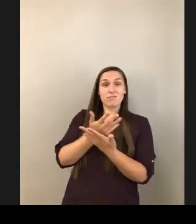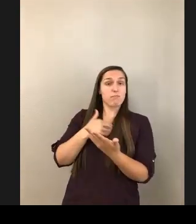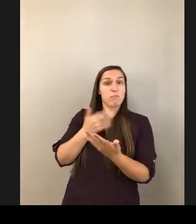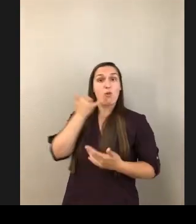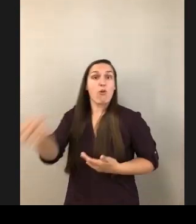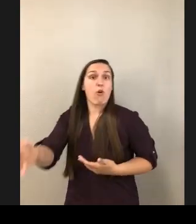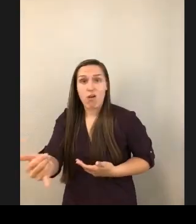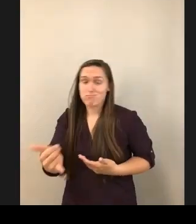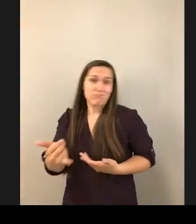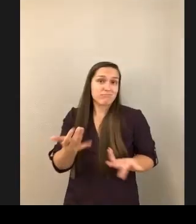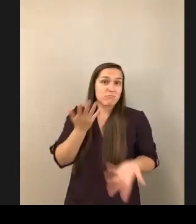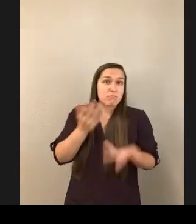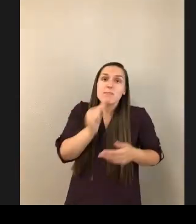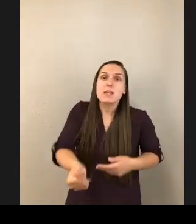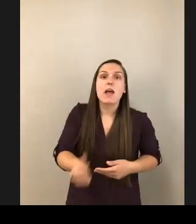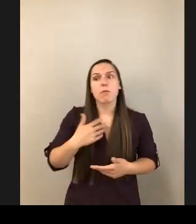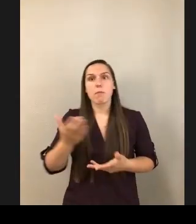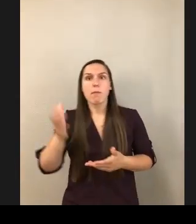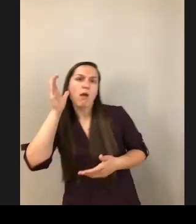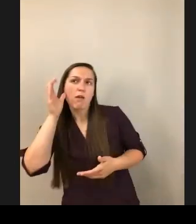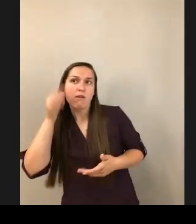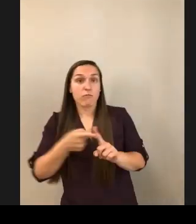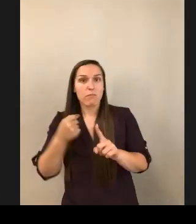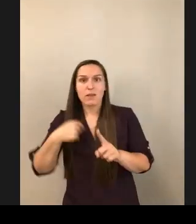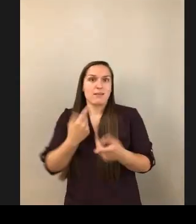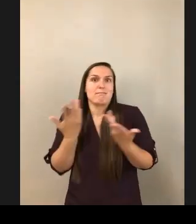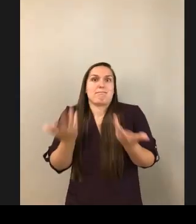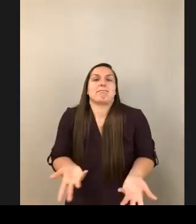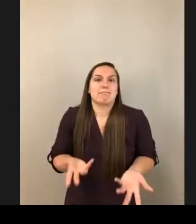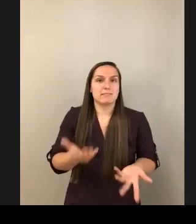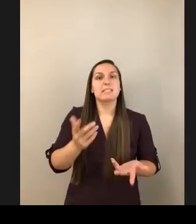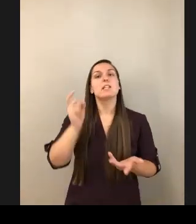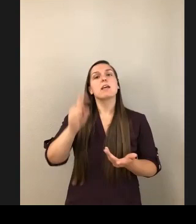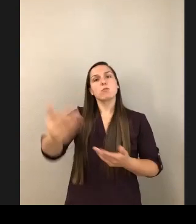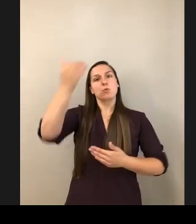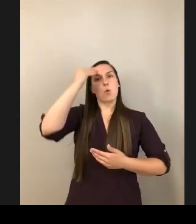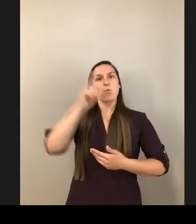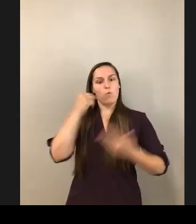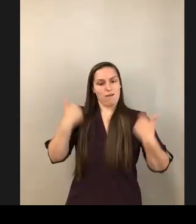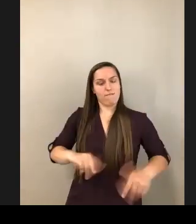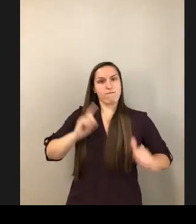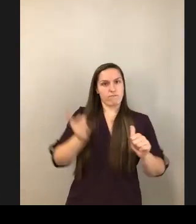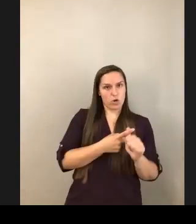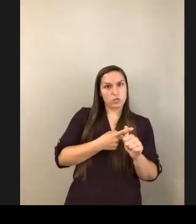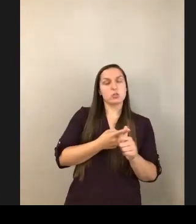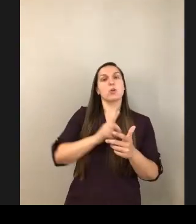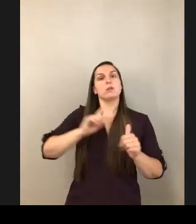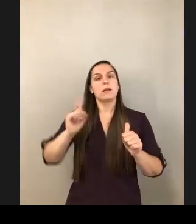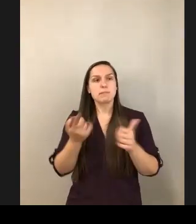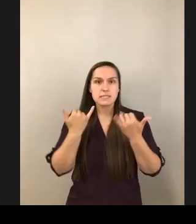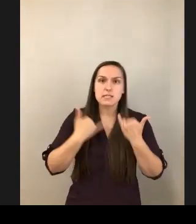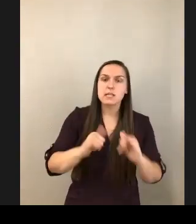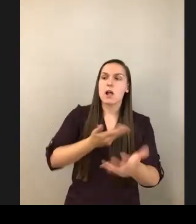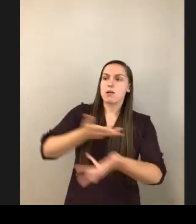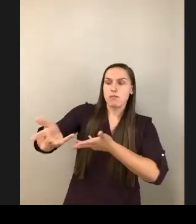Y ellos no van a querer saber ni escuchar nada de mí hasta que estén seguros que yo estoy